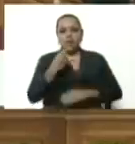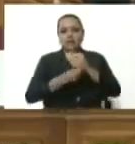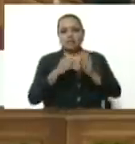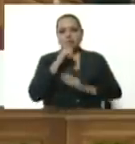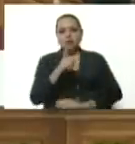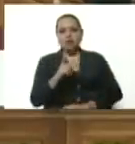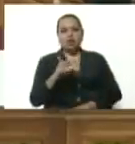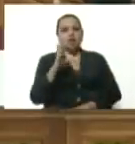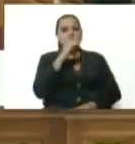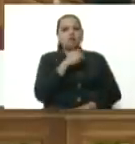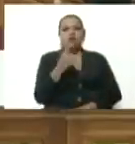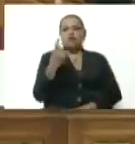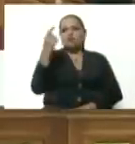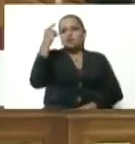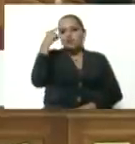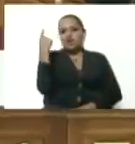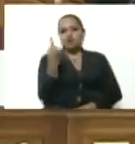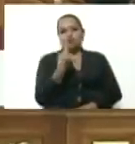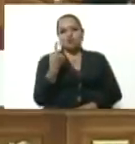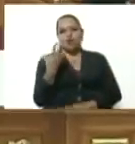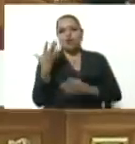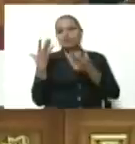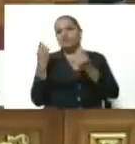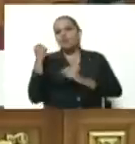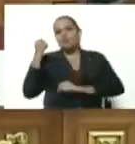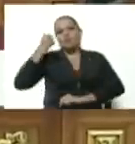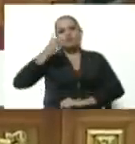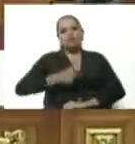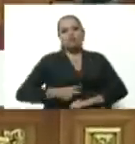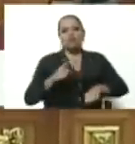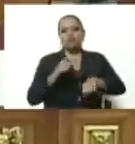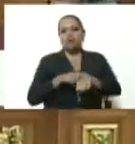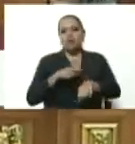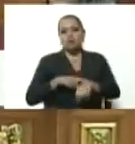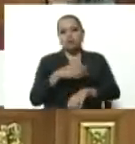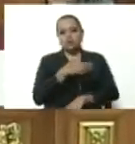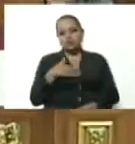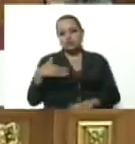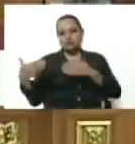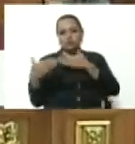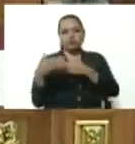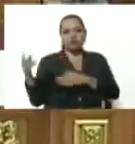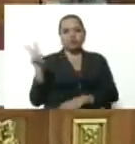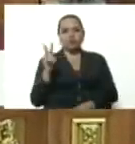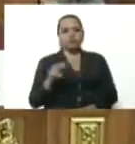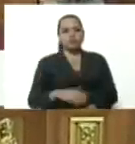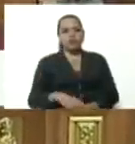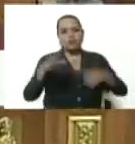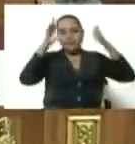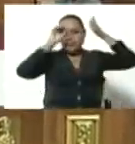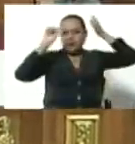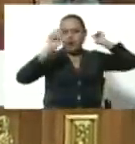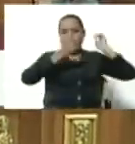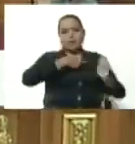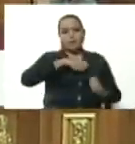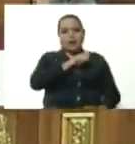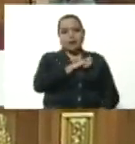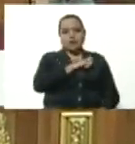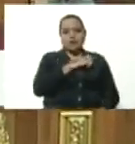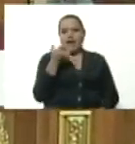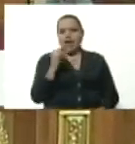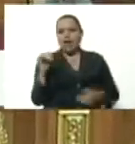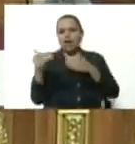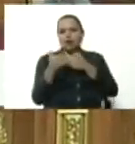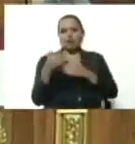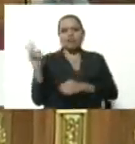día conspirando. Tienen muchísimo tiempo conspirando. El embajador de España es un conspirador contra la